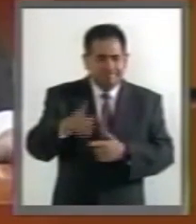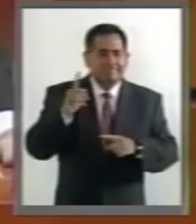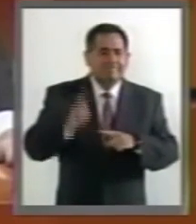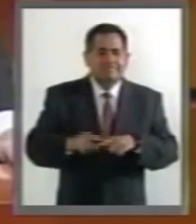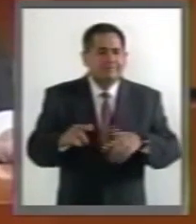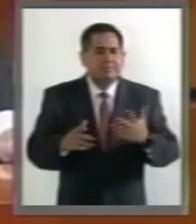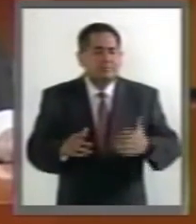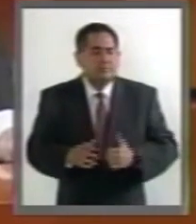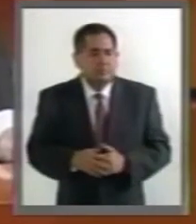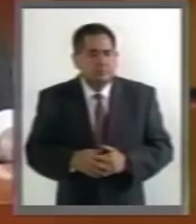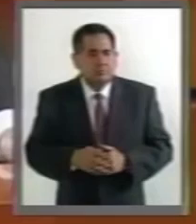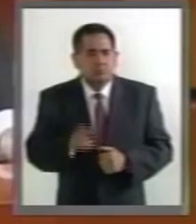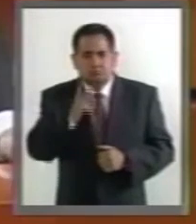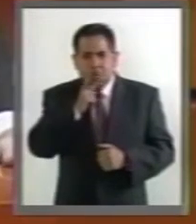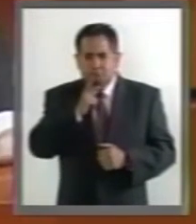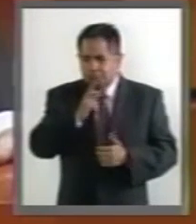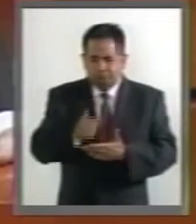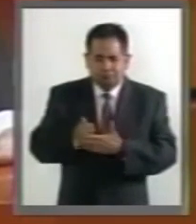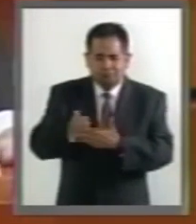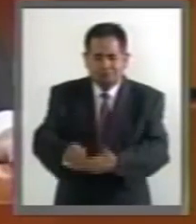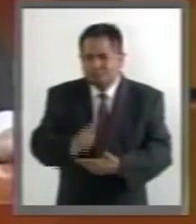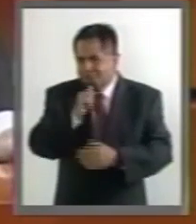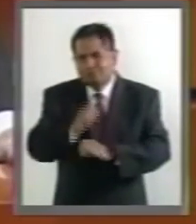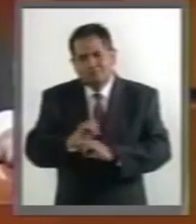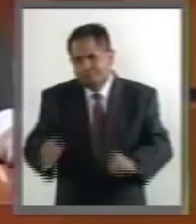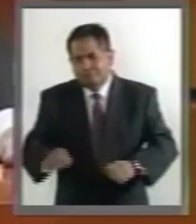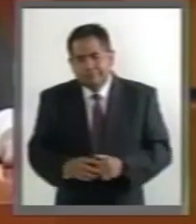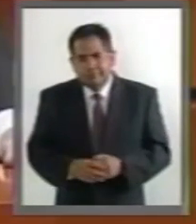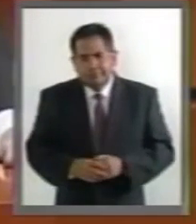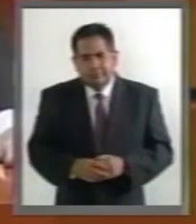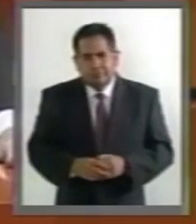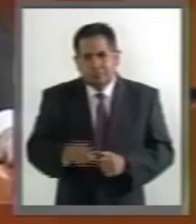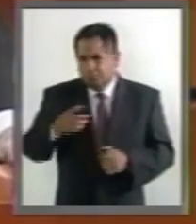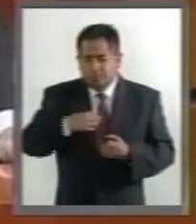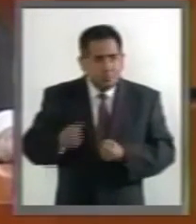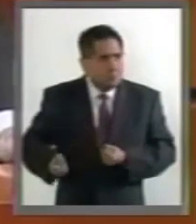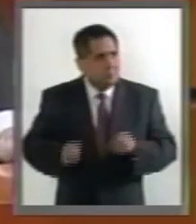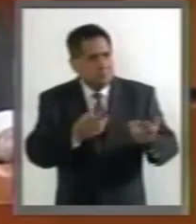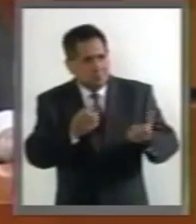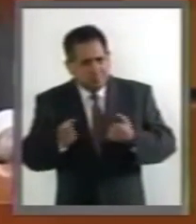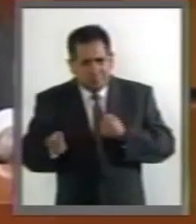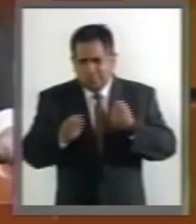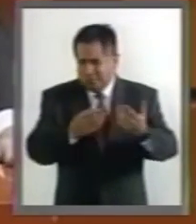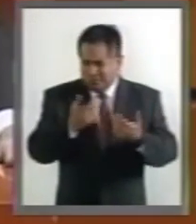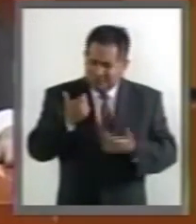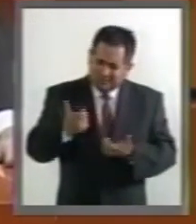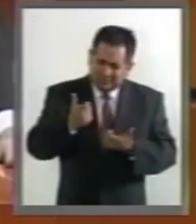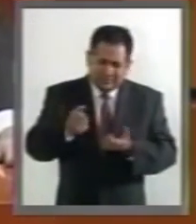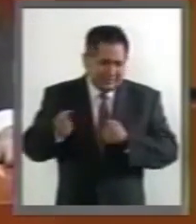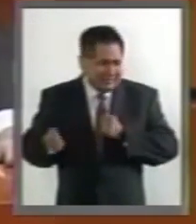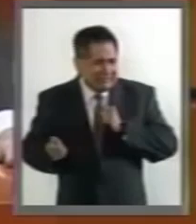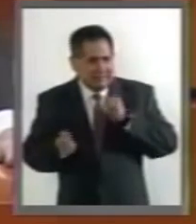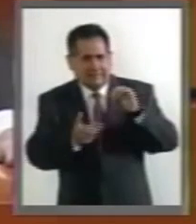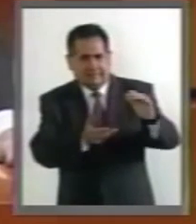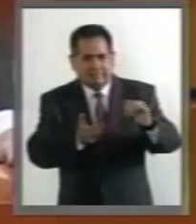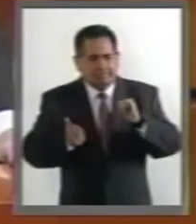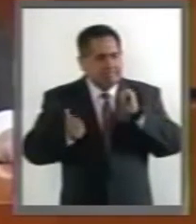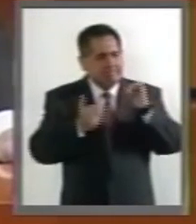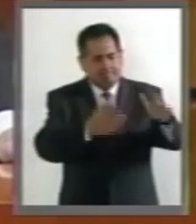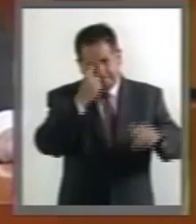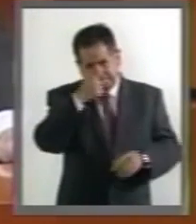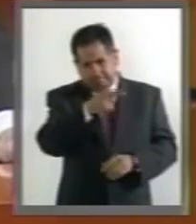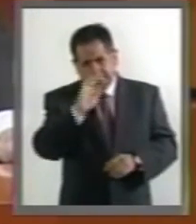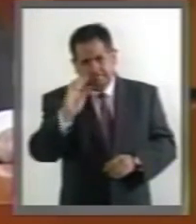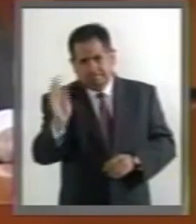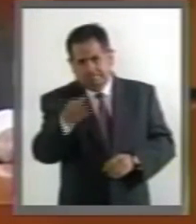Simplemente no lo ha ayudado y le hemos entregado mucho dinero, toneladas de dinero